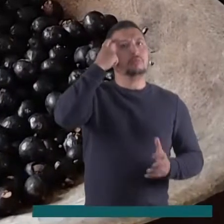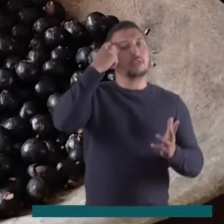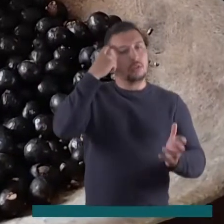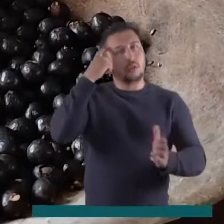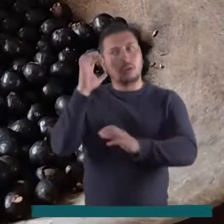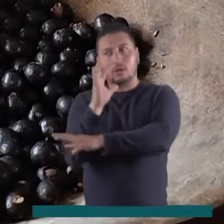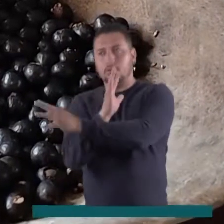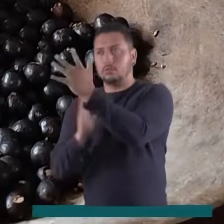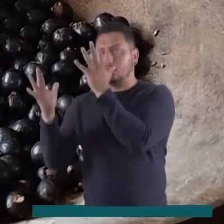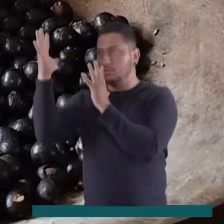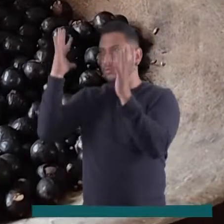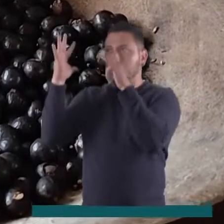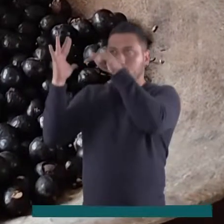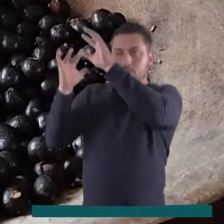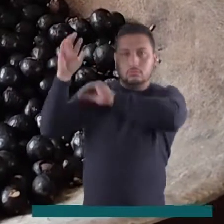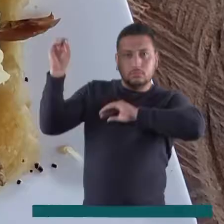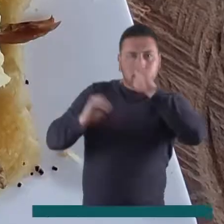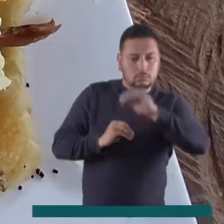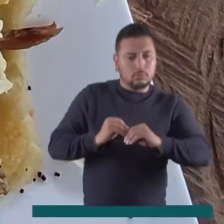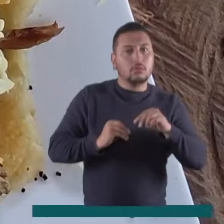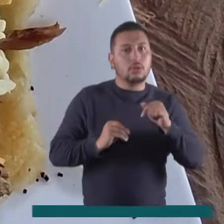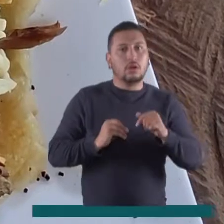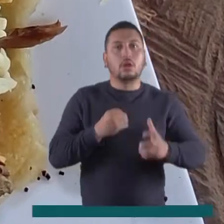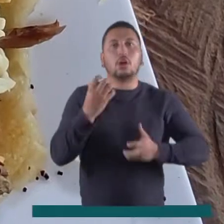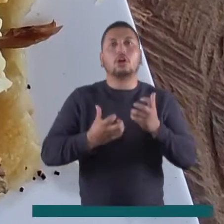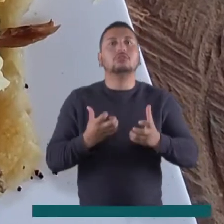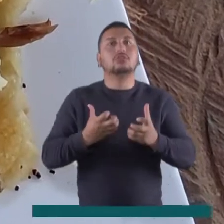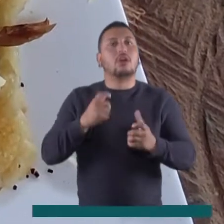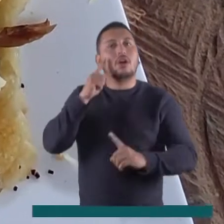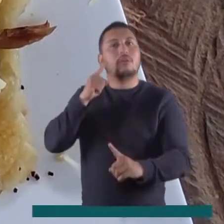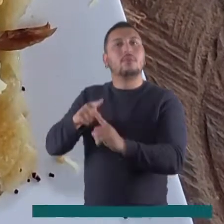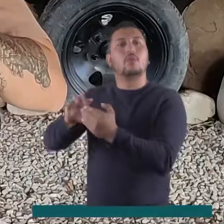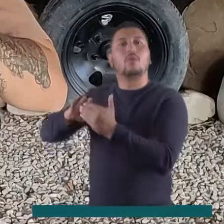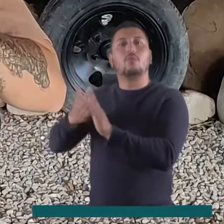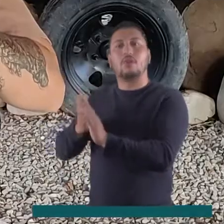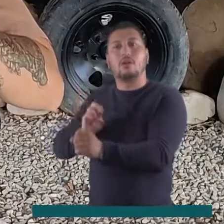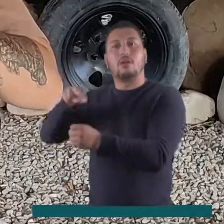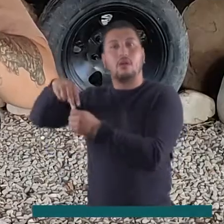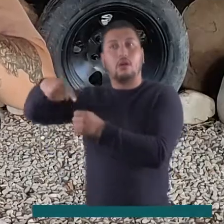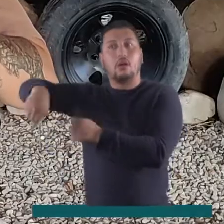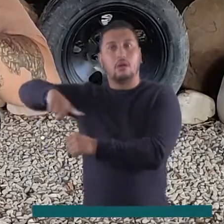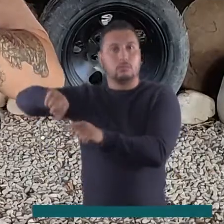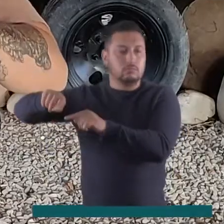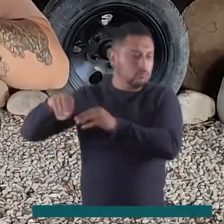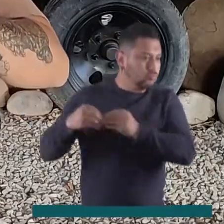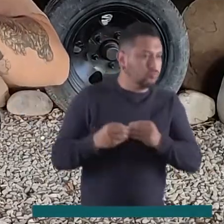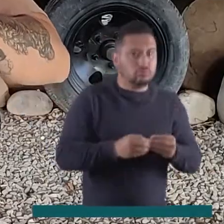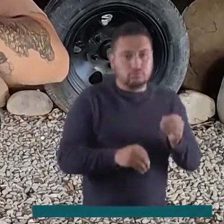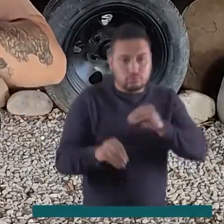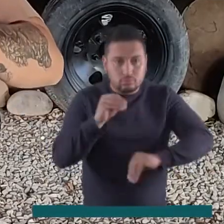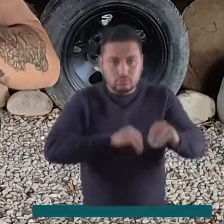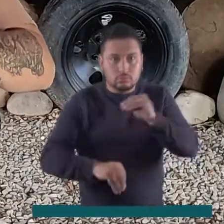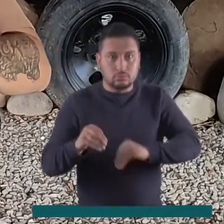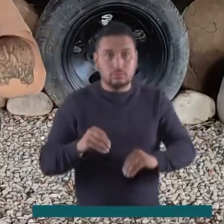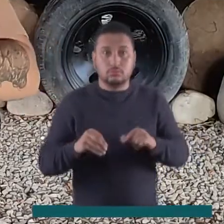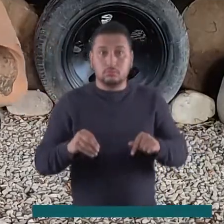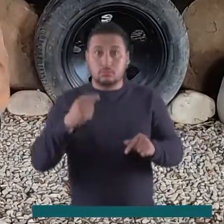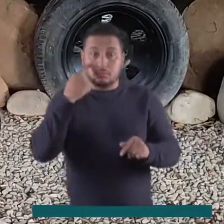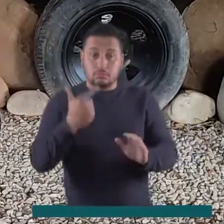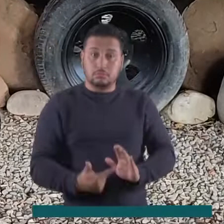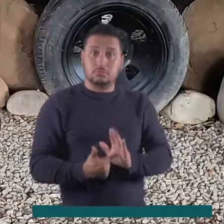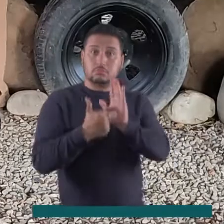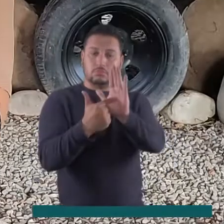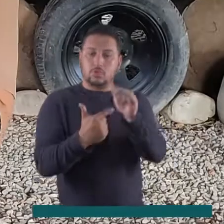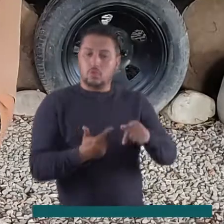la etnogastronomía algo diferente a los comensales más exigentes. Las mezclas de sabores locales y las presentaciones de